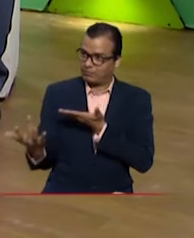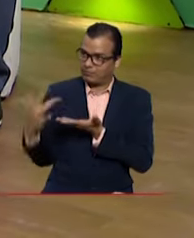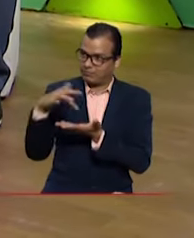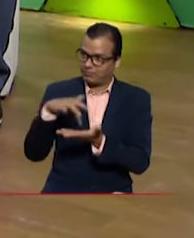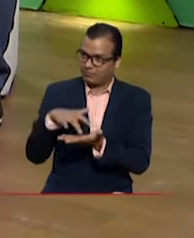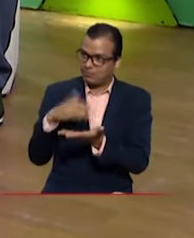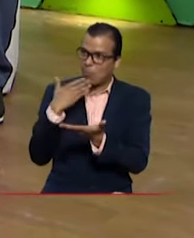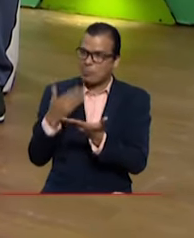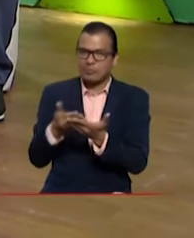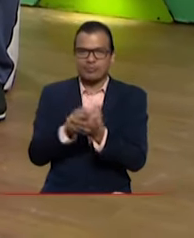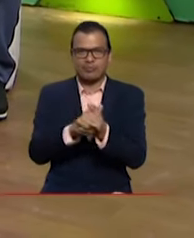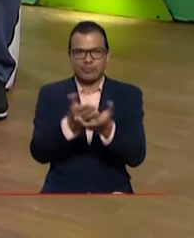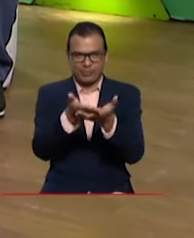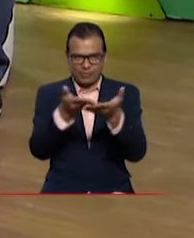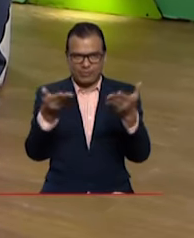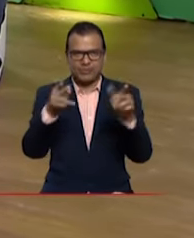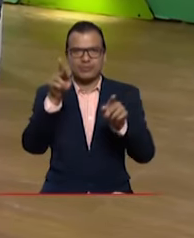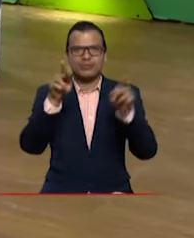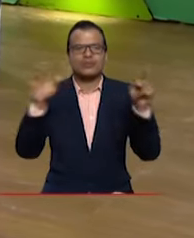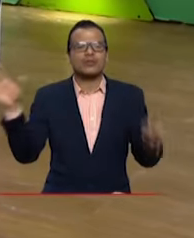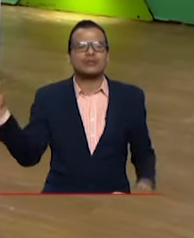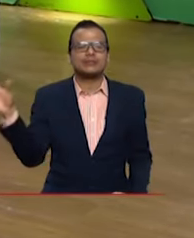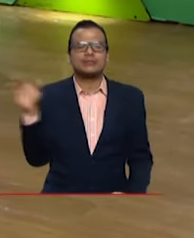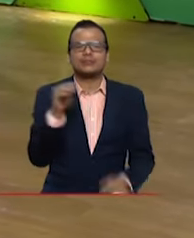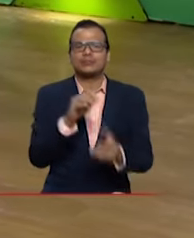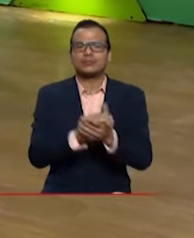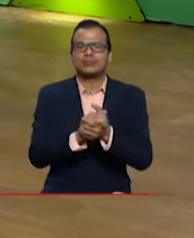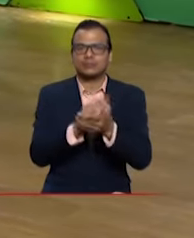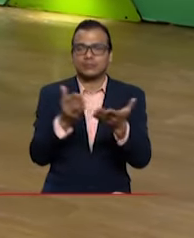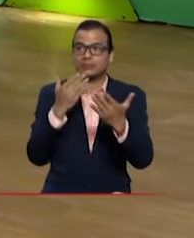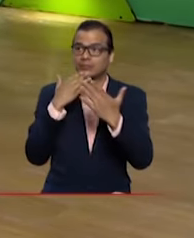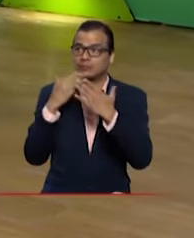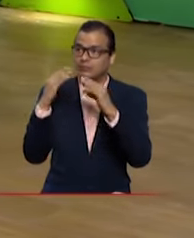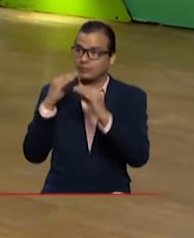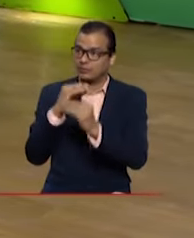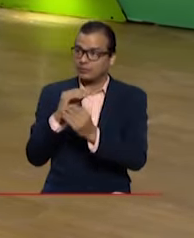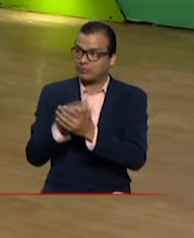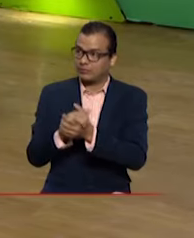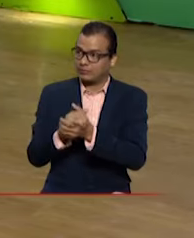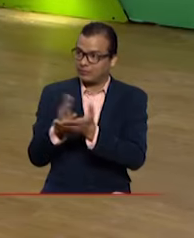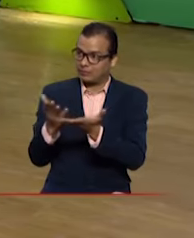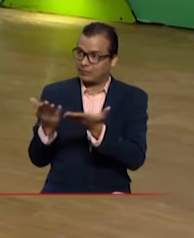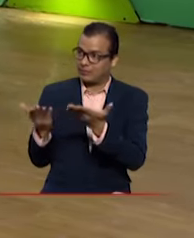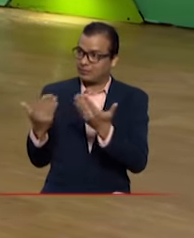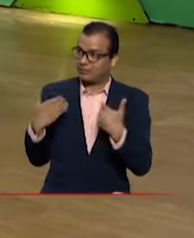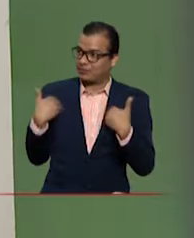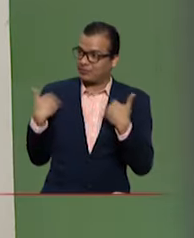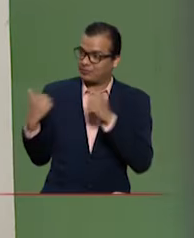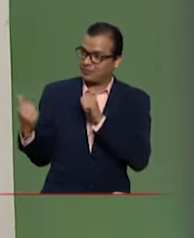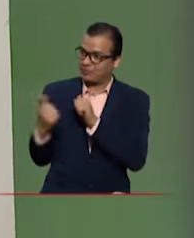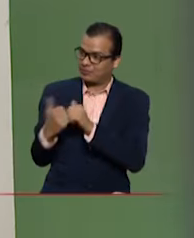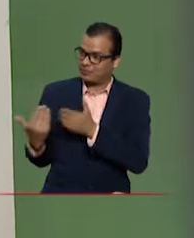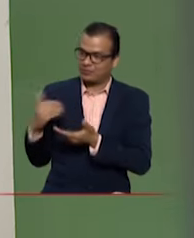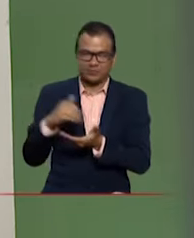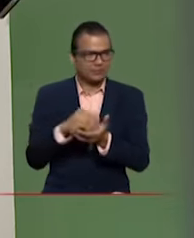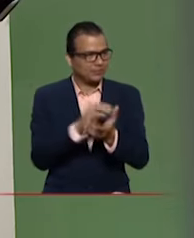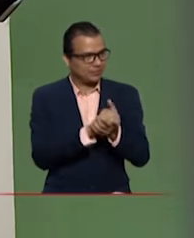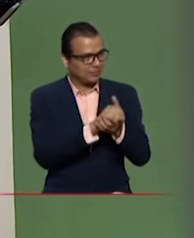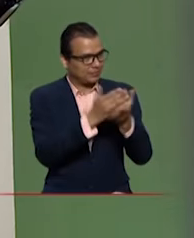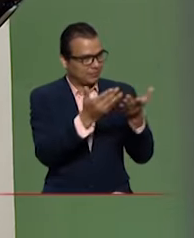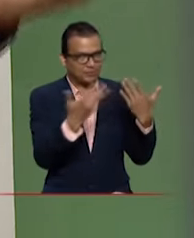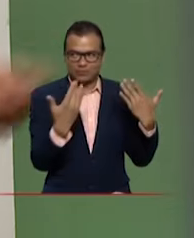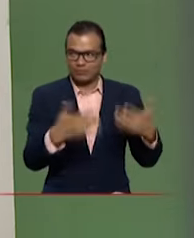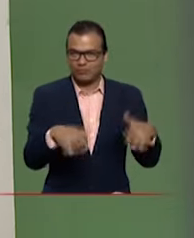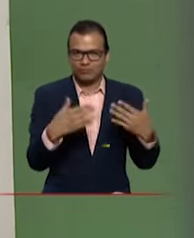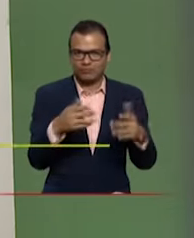por supuesto para Liliana y todos los vallecaucanos. Liliana, buenas noches, qué bueno volverla a tener aquí. Claro que sí, Wilson, qué gusto saludarlo a usted y de verdad qué